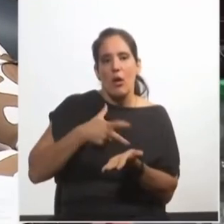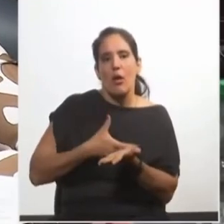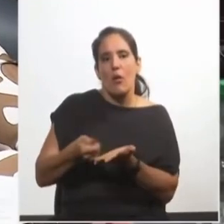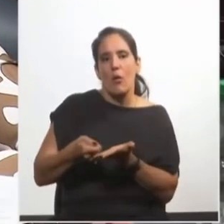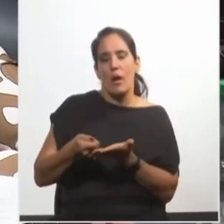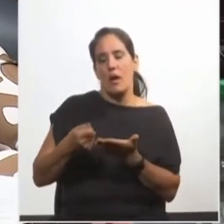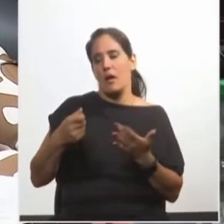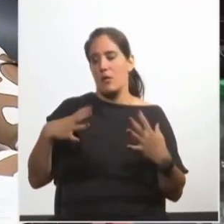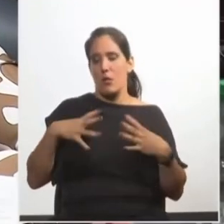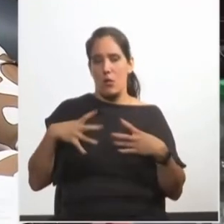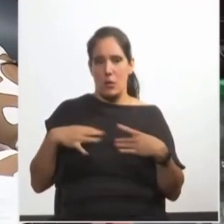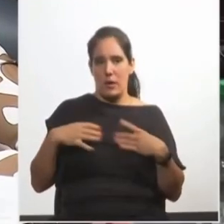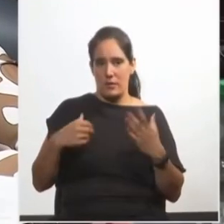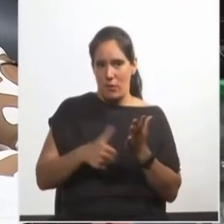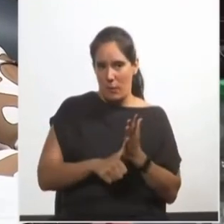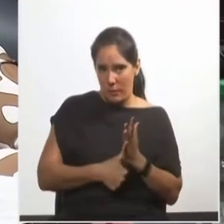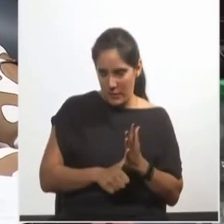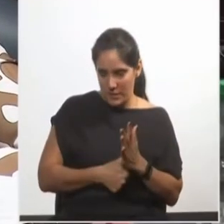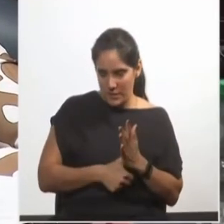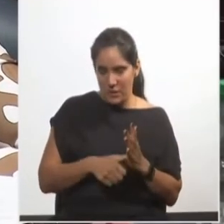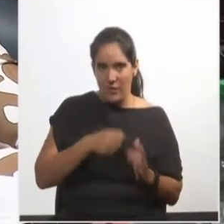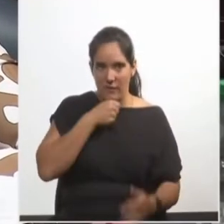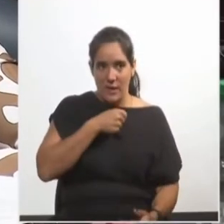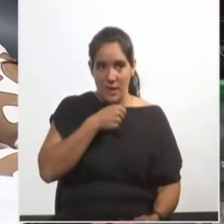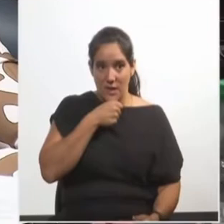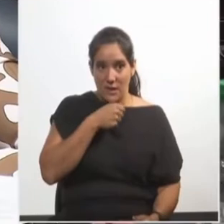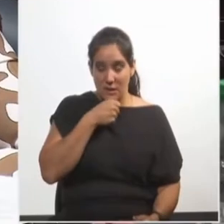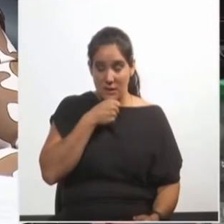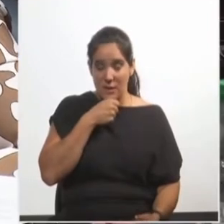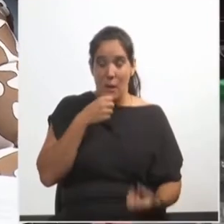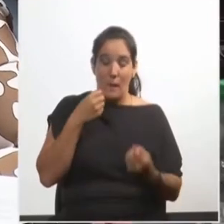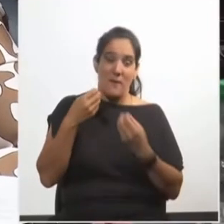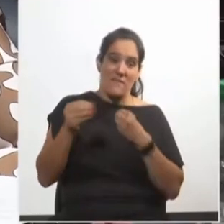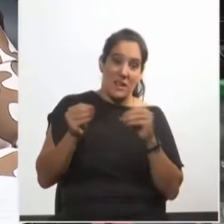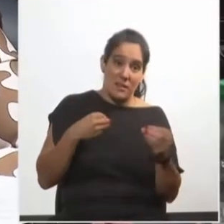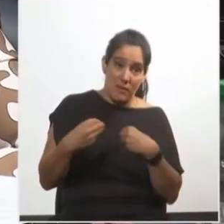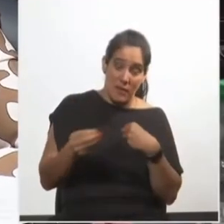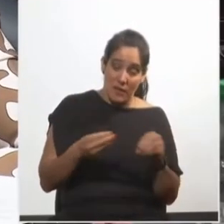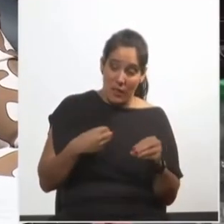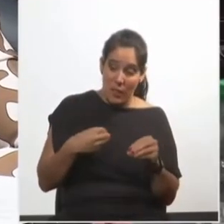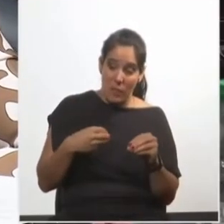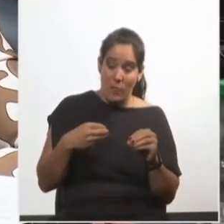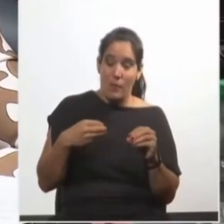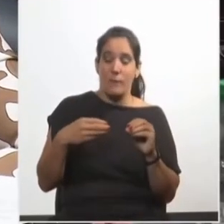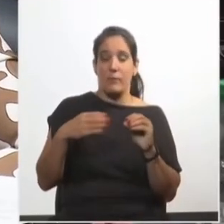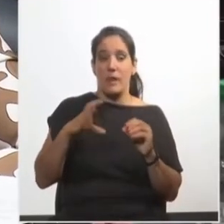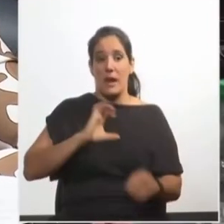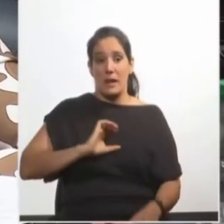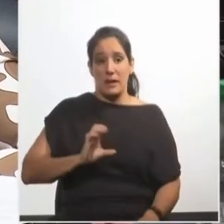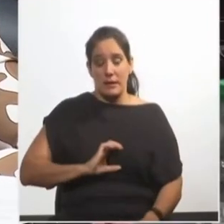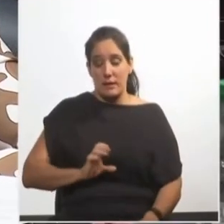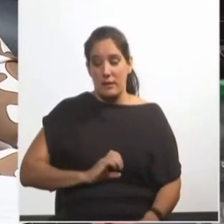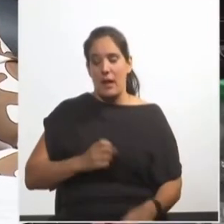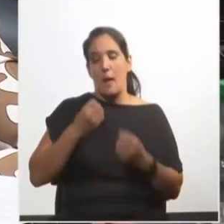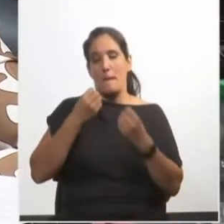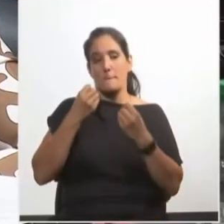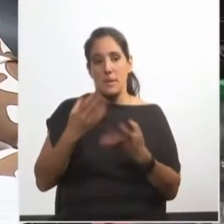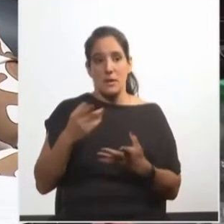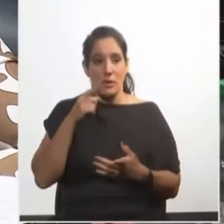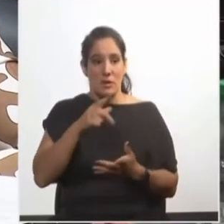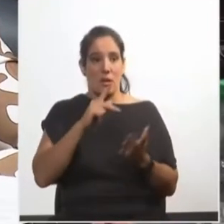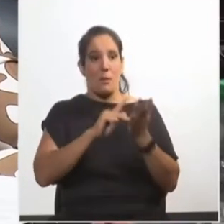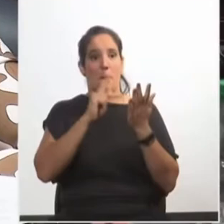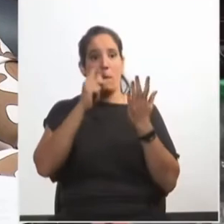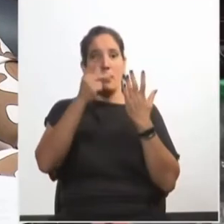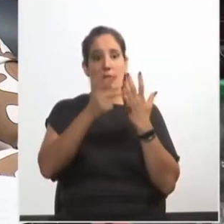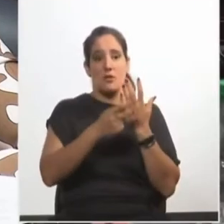y flexibilizando las condiciones para su ingreso. Lamentablemente, la propuesta de reforma de la coalición de